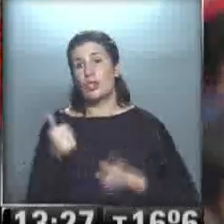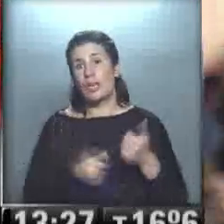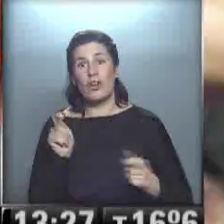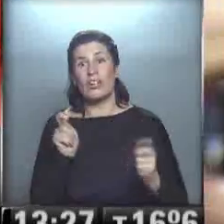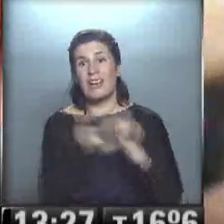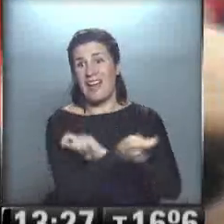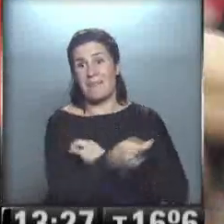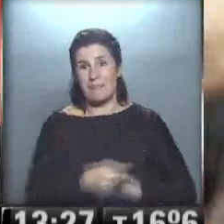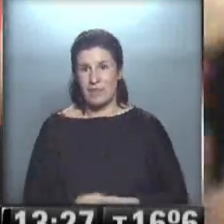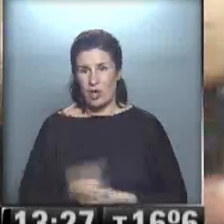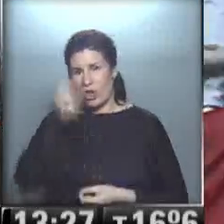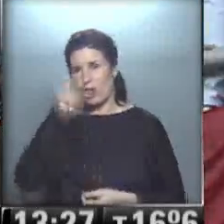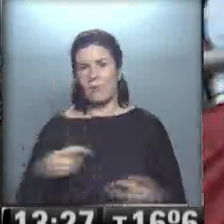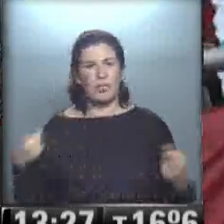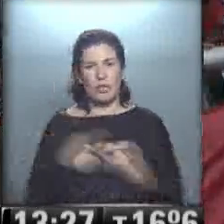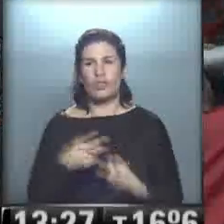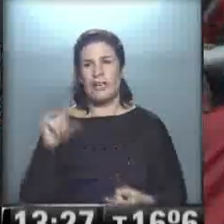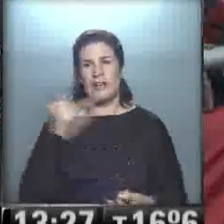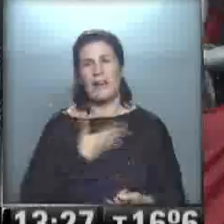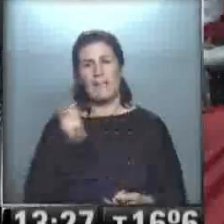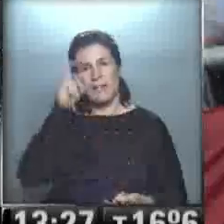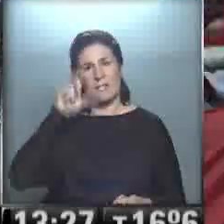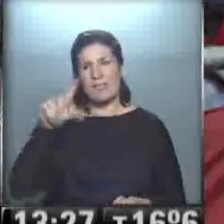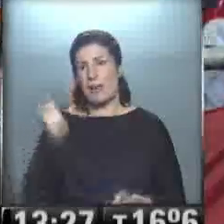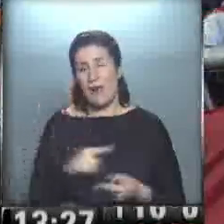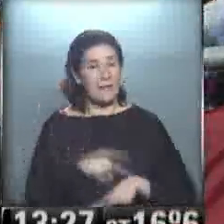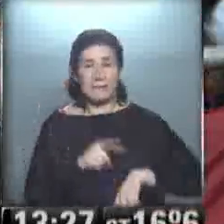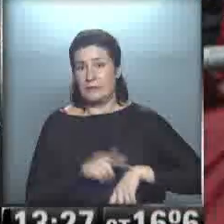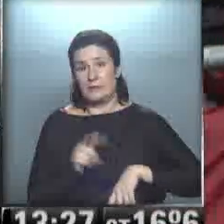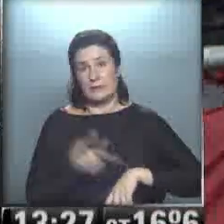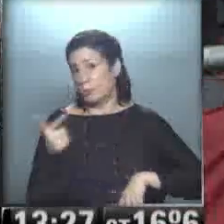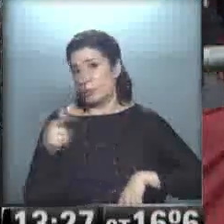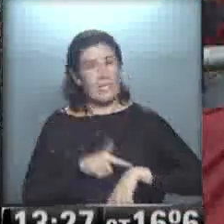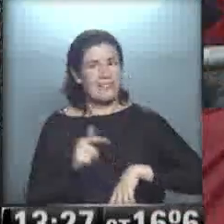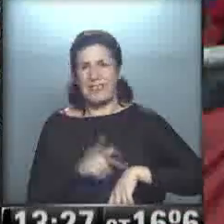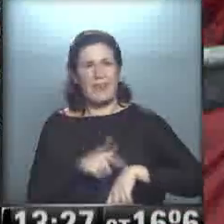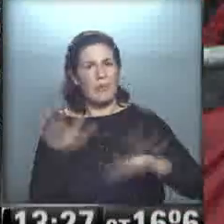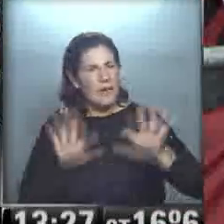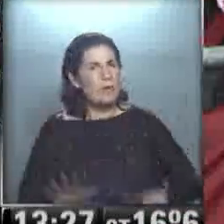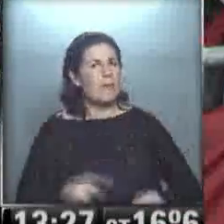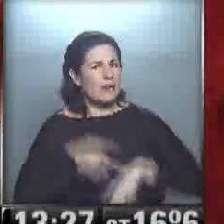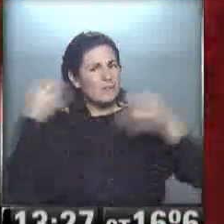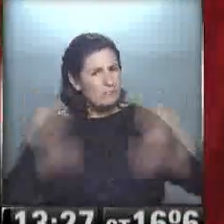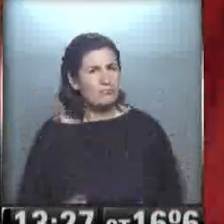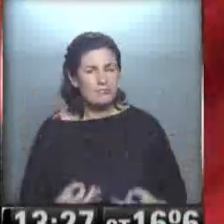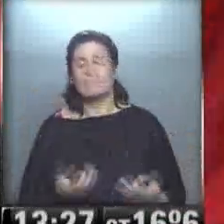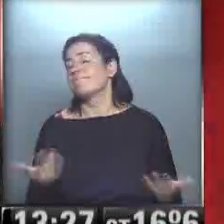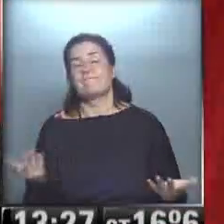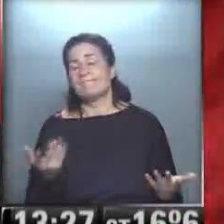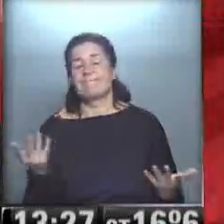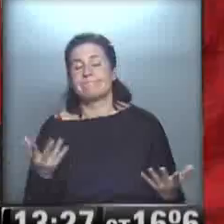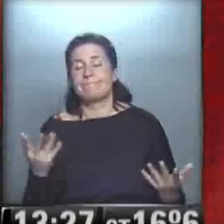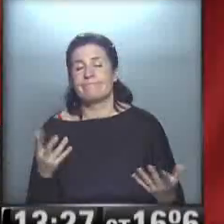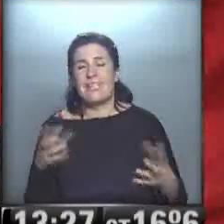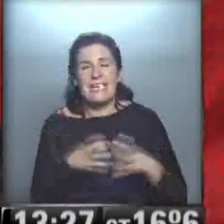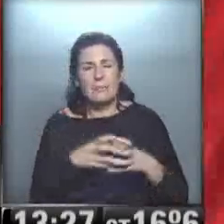domingo, recibiendo a Rafaela, como que los plazos de su trabajo no iban a dar, no iba a poder ensamblar